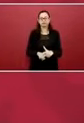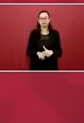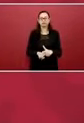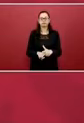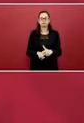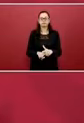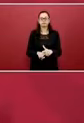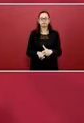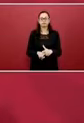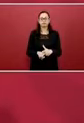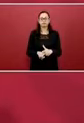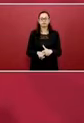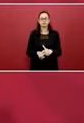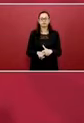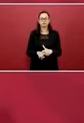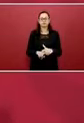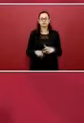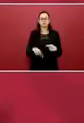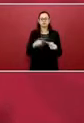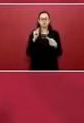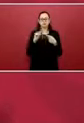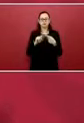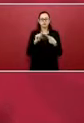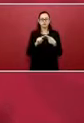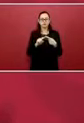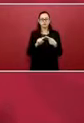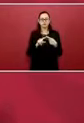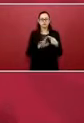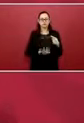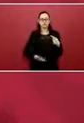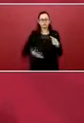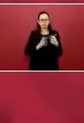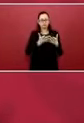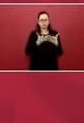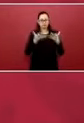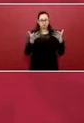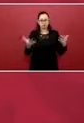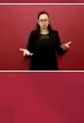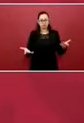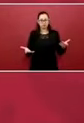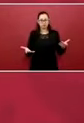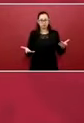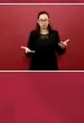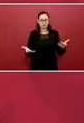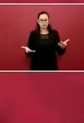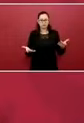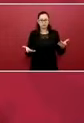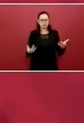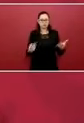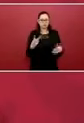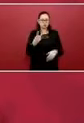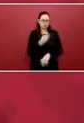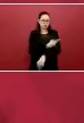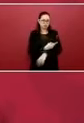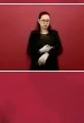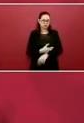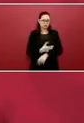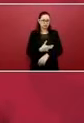referencia, como territorio, las dos delegaciones,